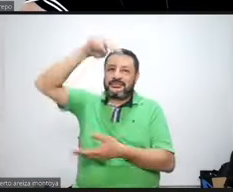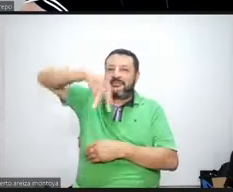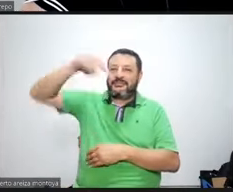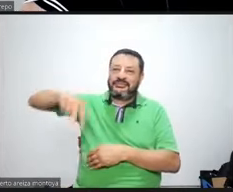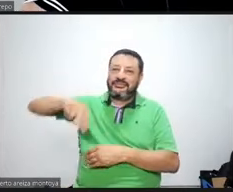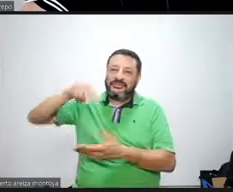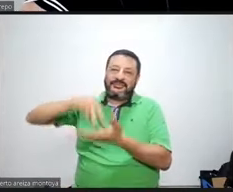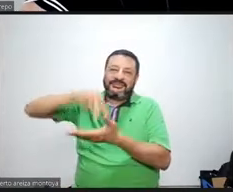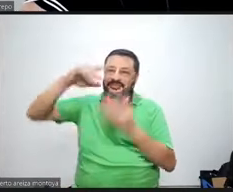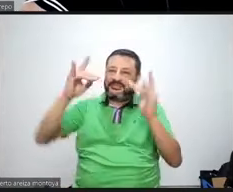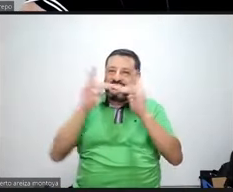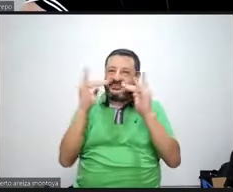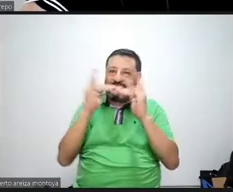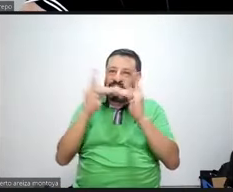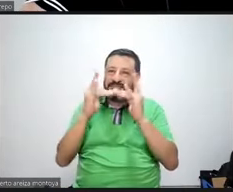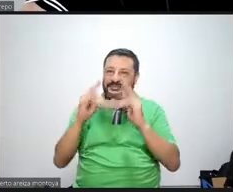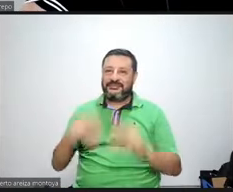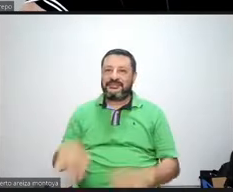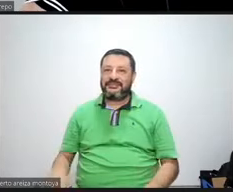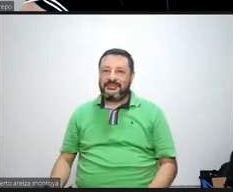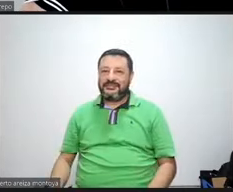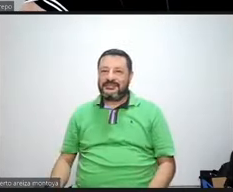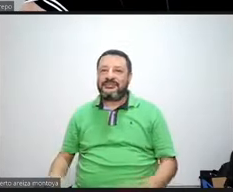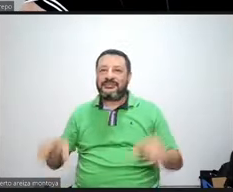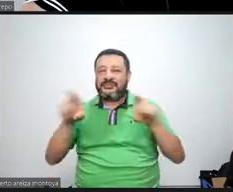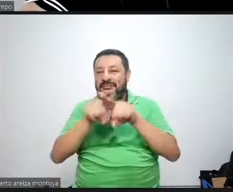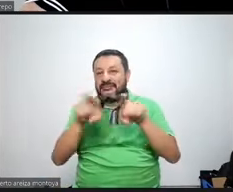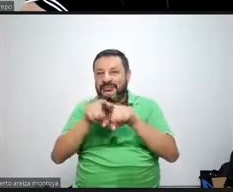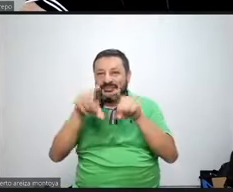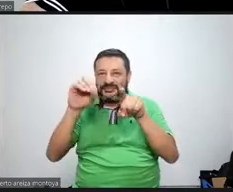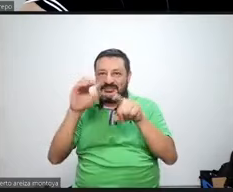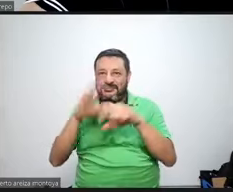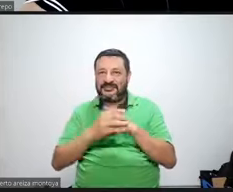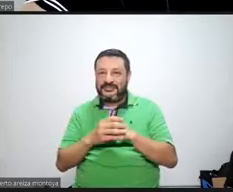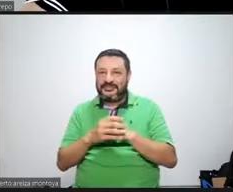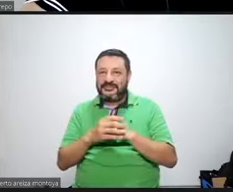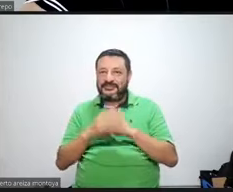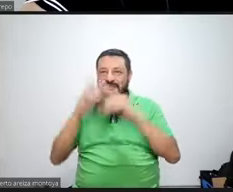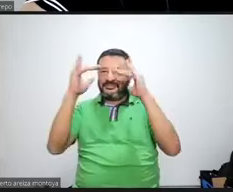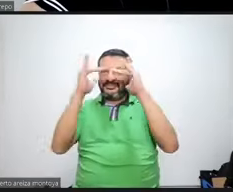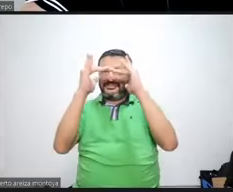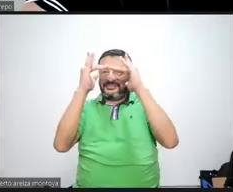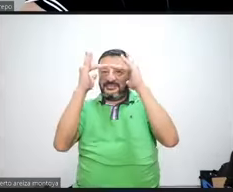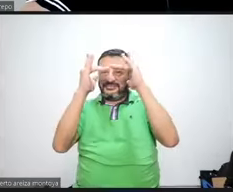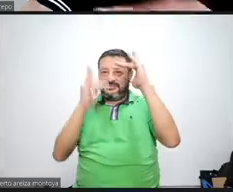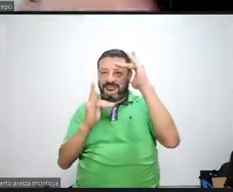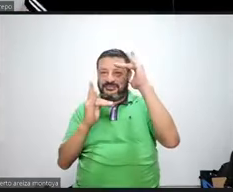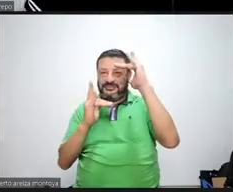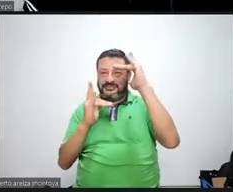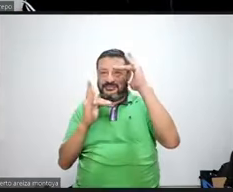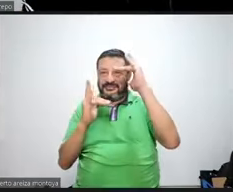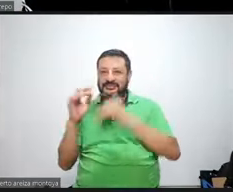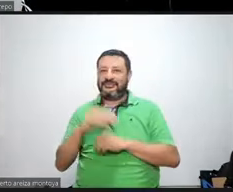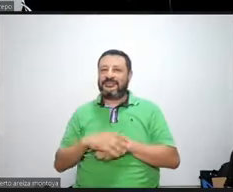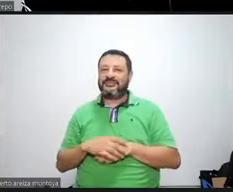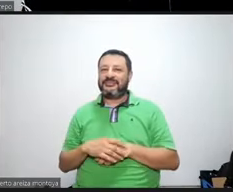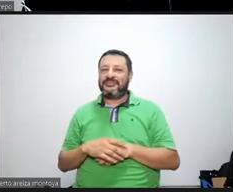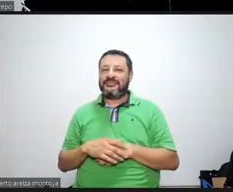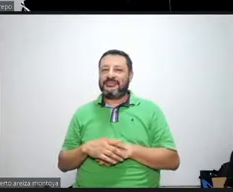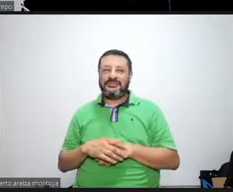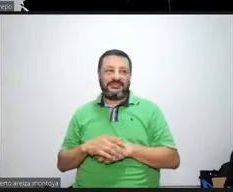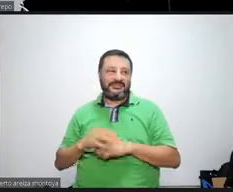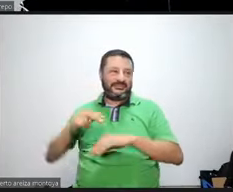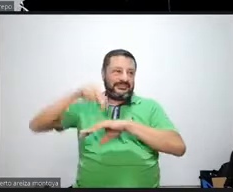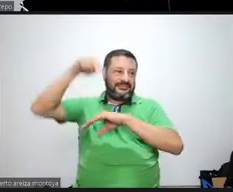De hecho, tengo una anécdota con mi hermano, que dormíamos en un camarote y al lado había otra cama. Entonces a mí me encantaba